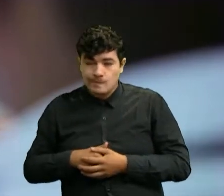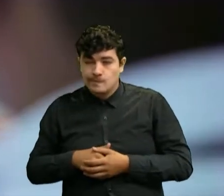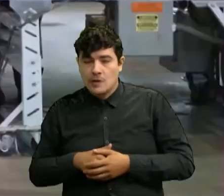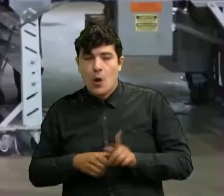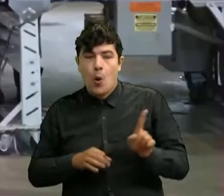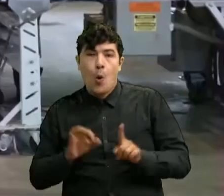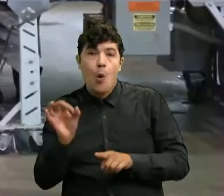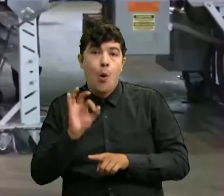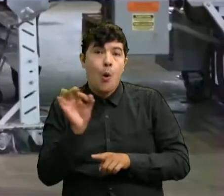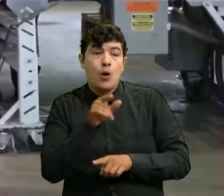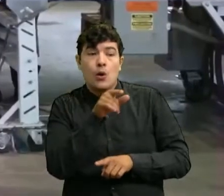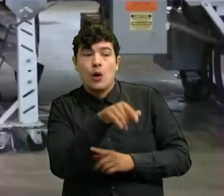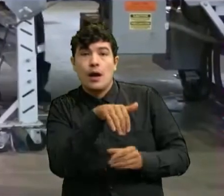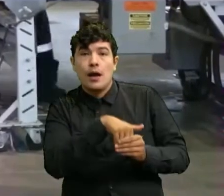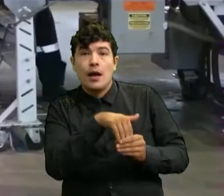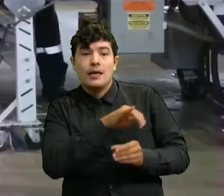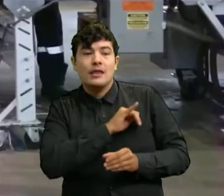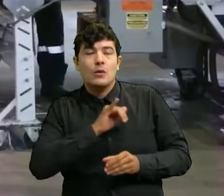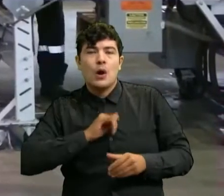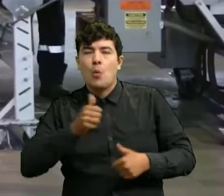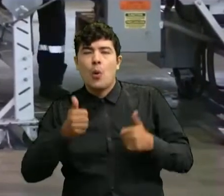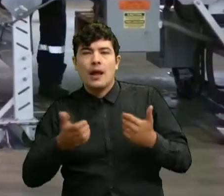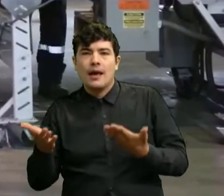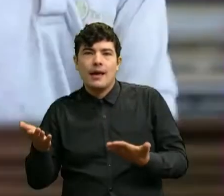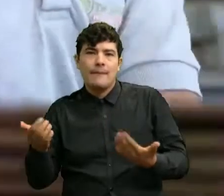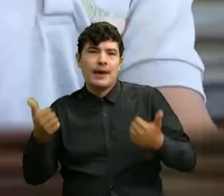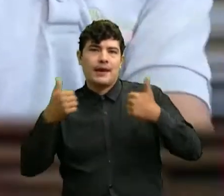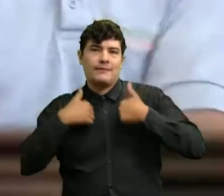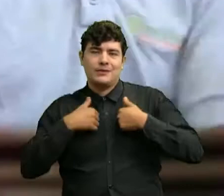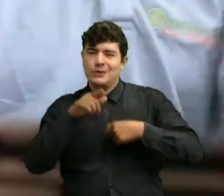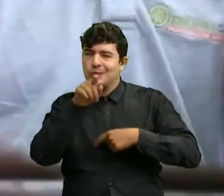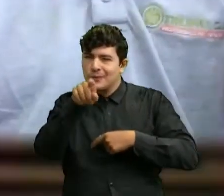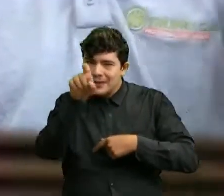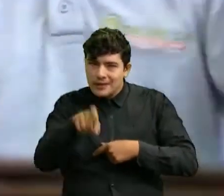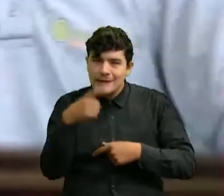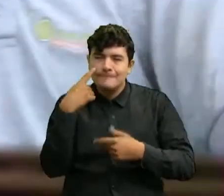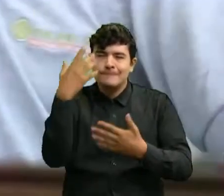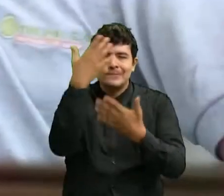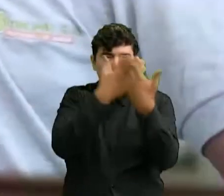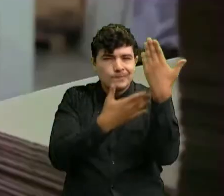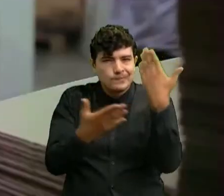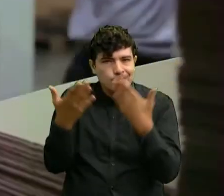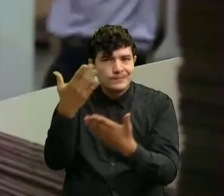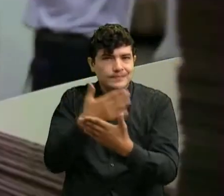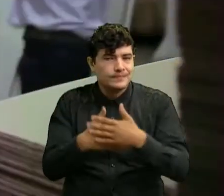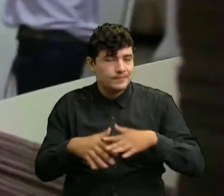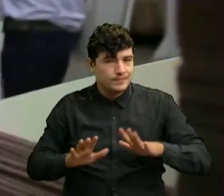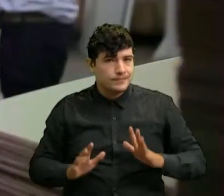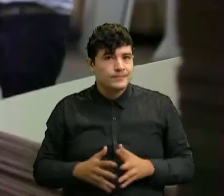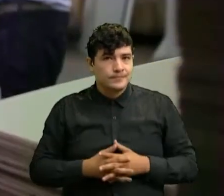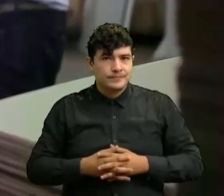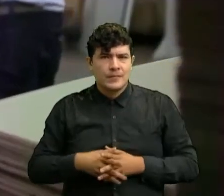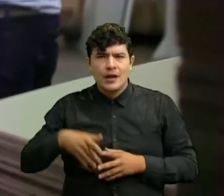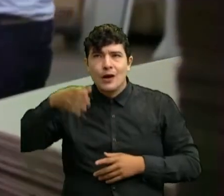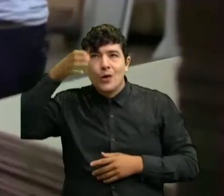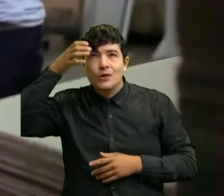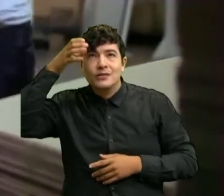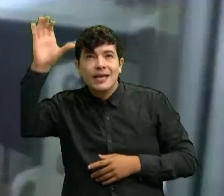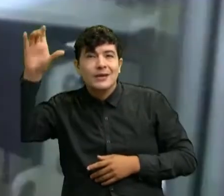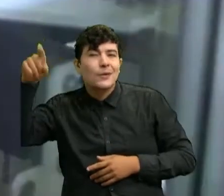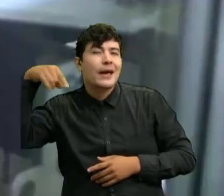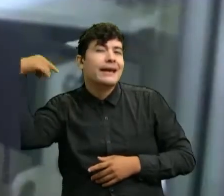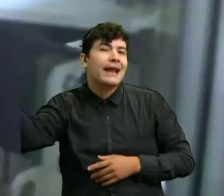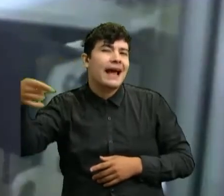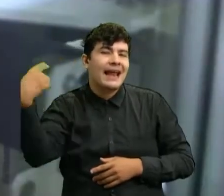estar al régimen de prima media. Miren, en materia de pensiones, aunque se pueden dar conceptos generales,